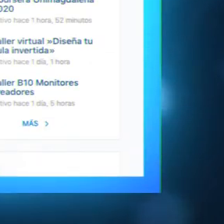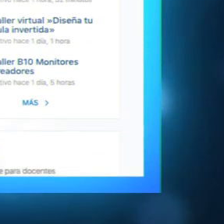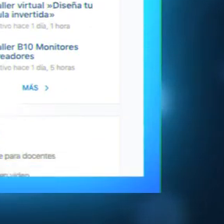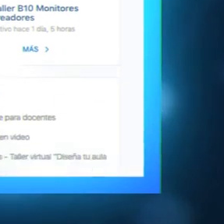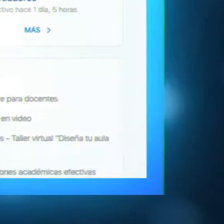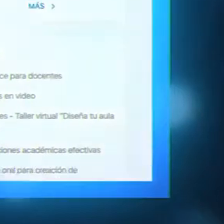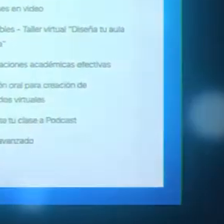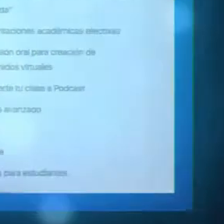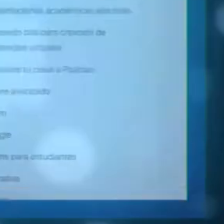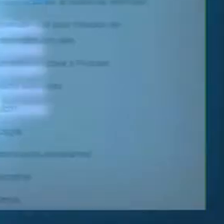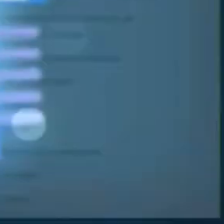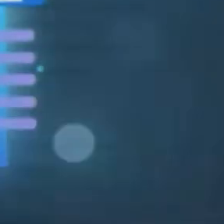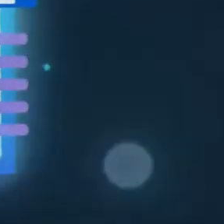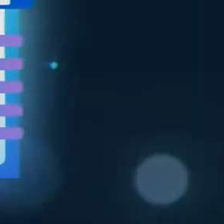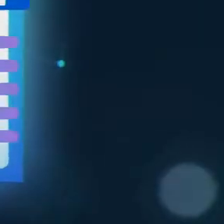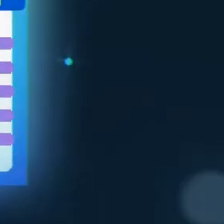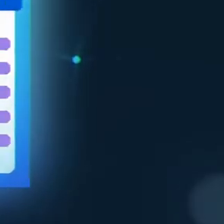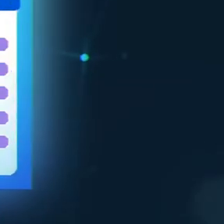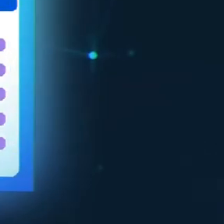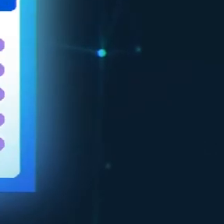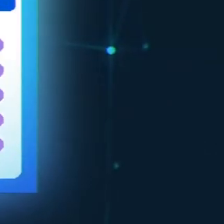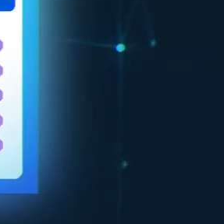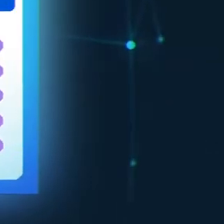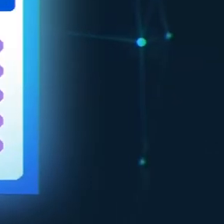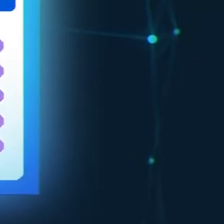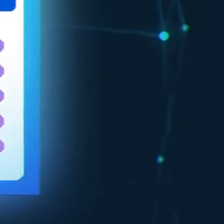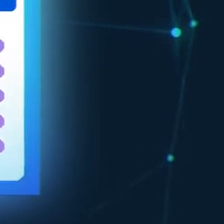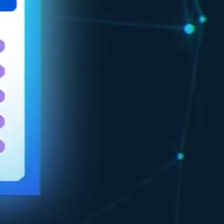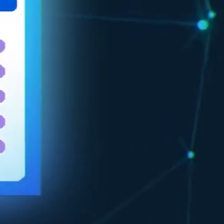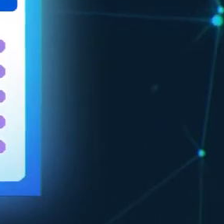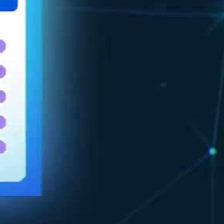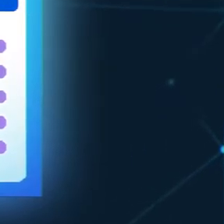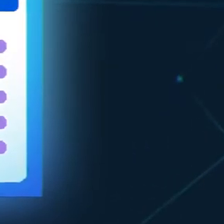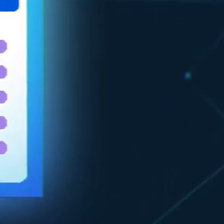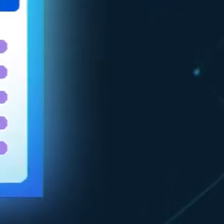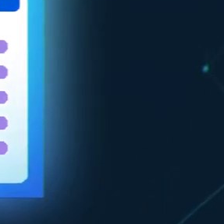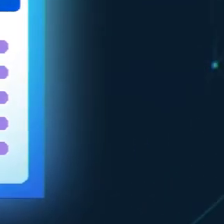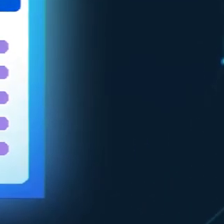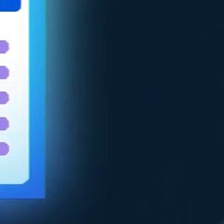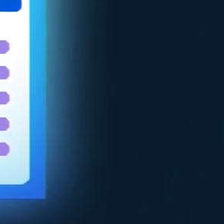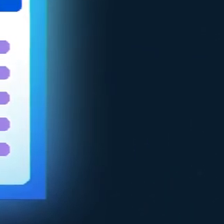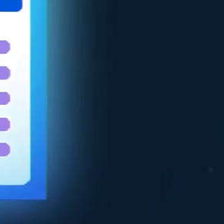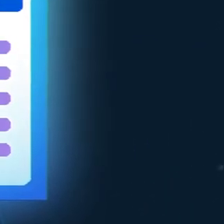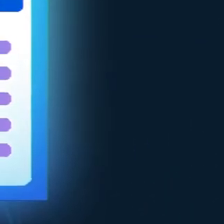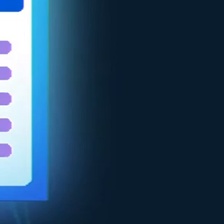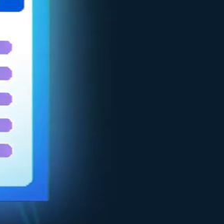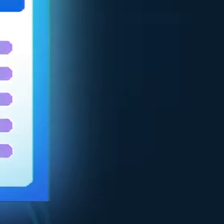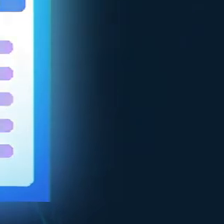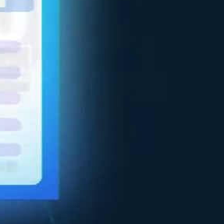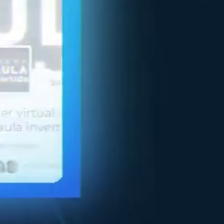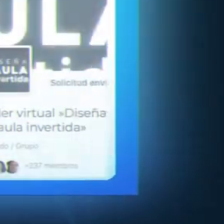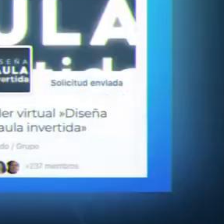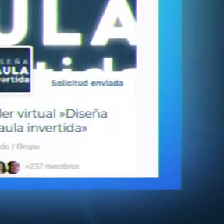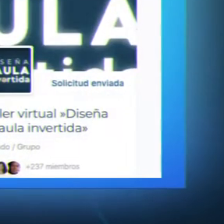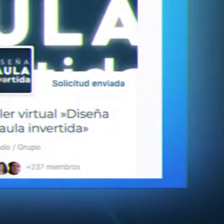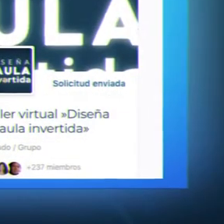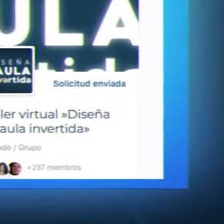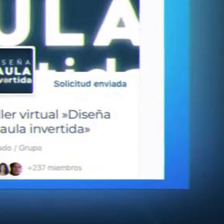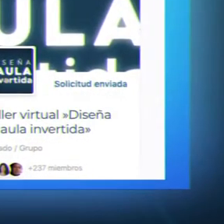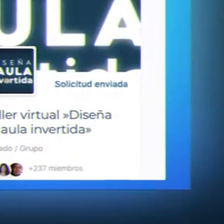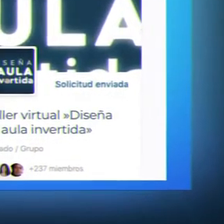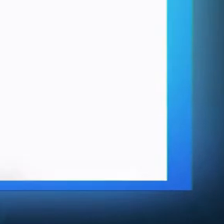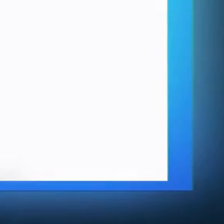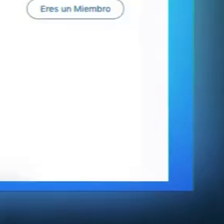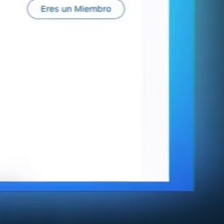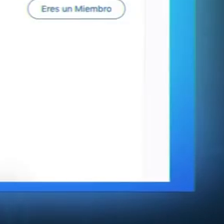te sorprendas con las nuevas funcionalidades que tenemos para ti. Personaliza tu perfil de usuario, crea grupos de temas que te